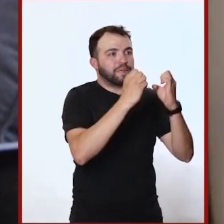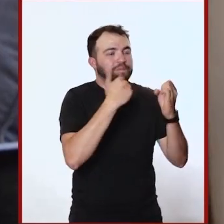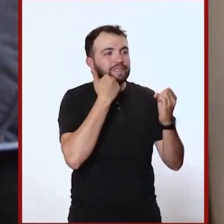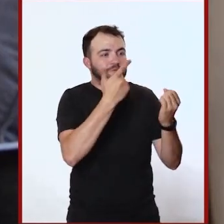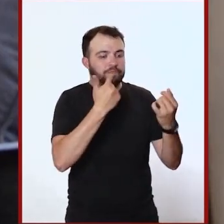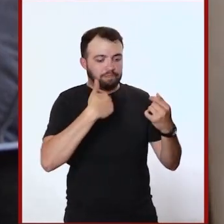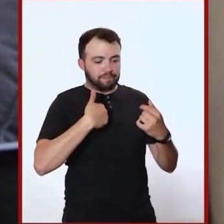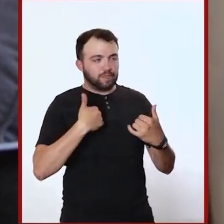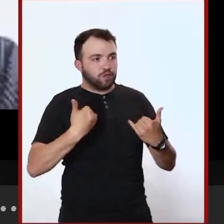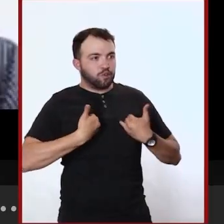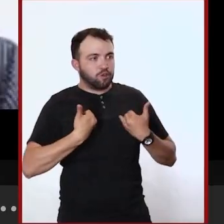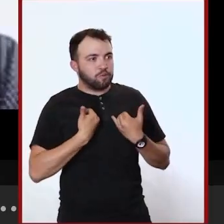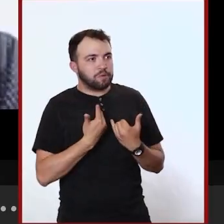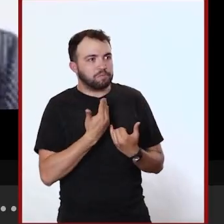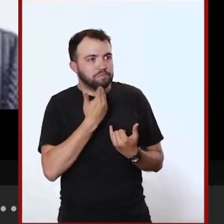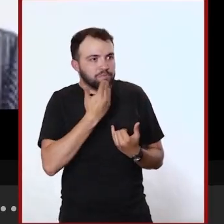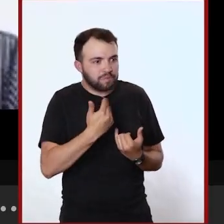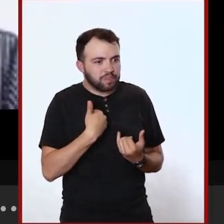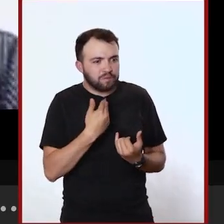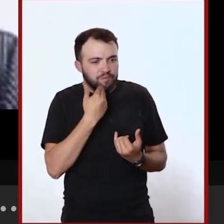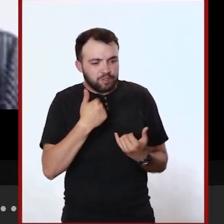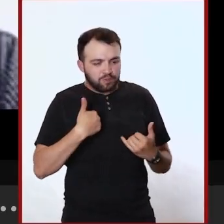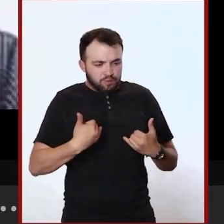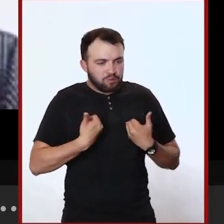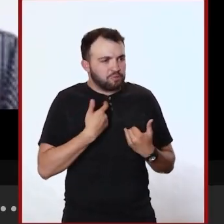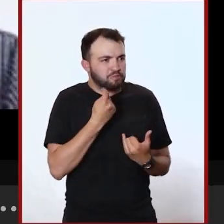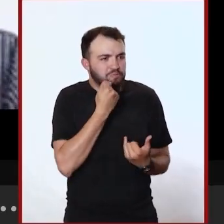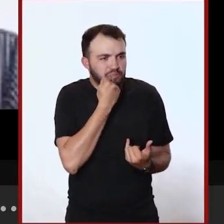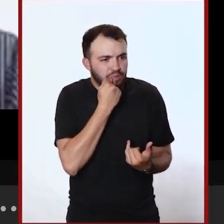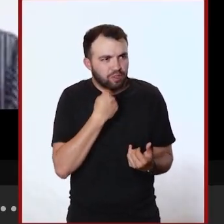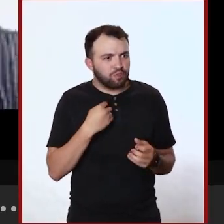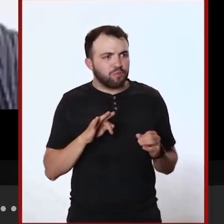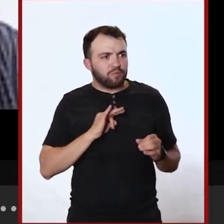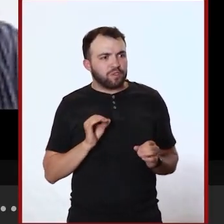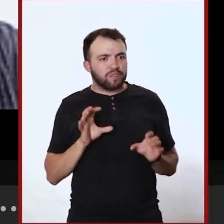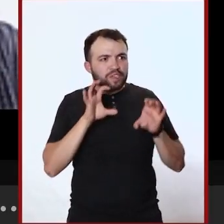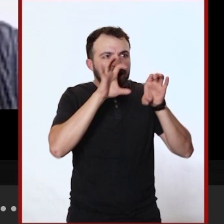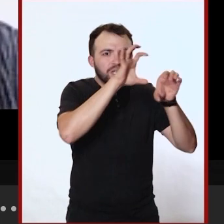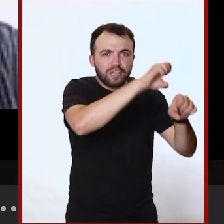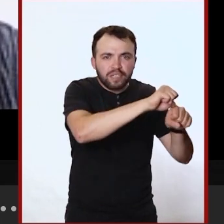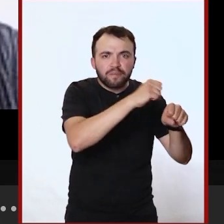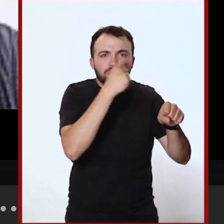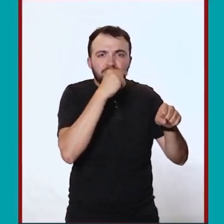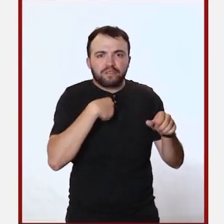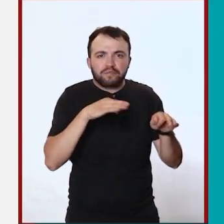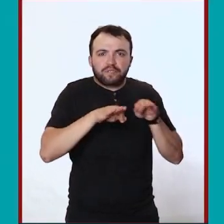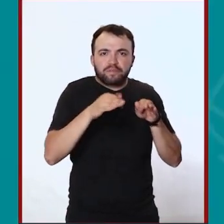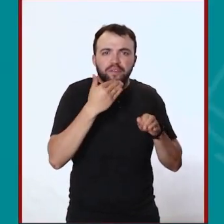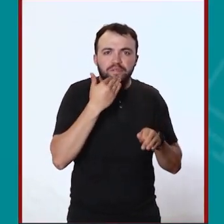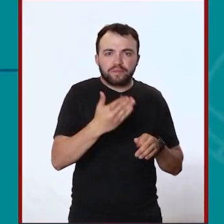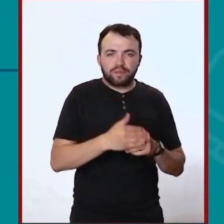seguir desarrollando en tu empresa o ser colaborativos. Muchas gracias por tu participación aquí en esta entrevista en Jóvenes en TV.